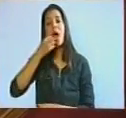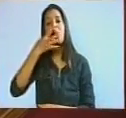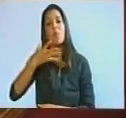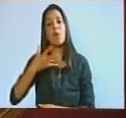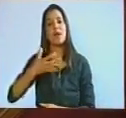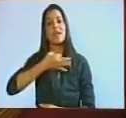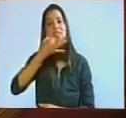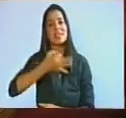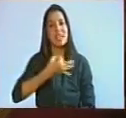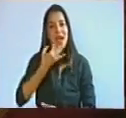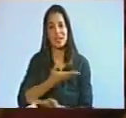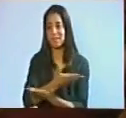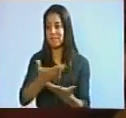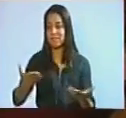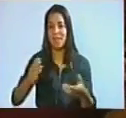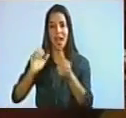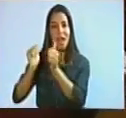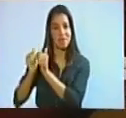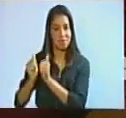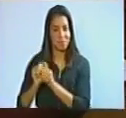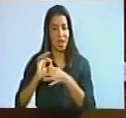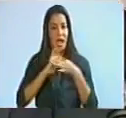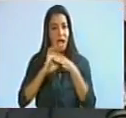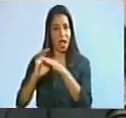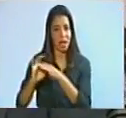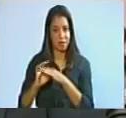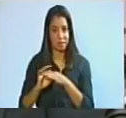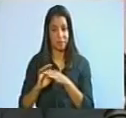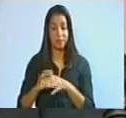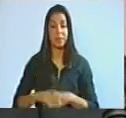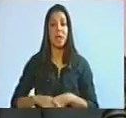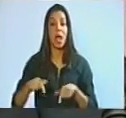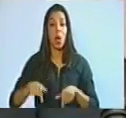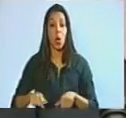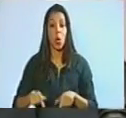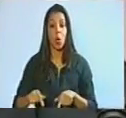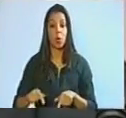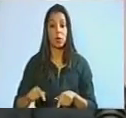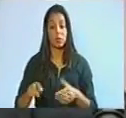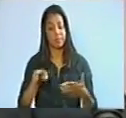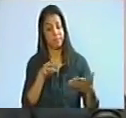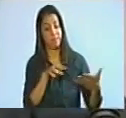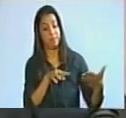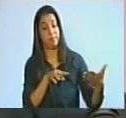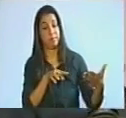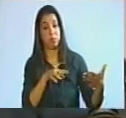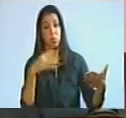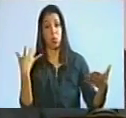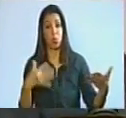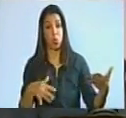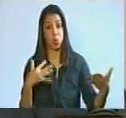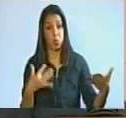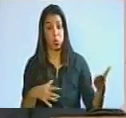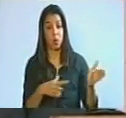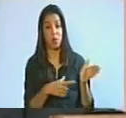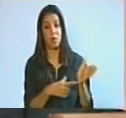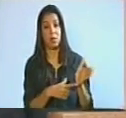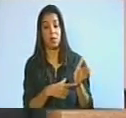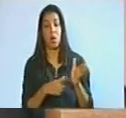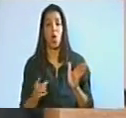colegas constituyentes. Estamos en presencia de una